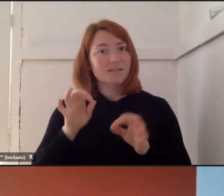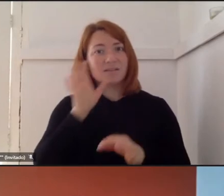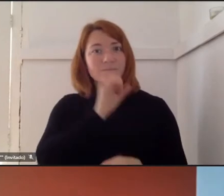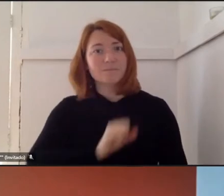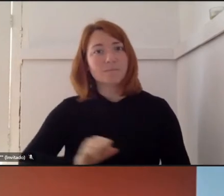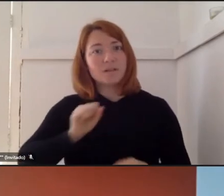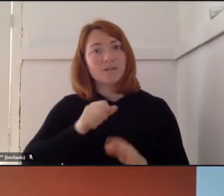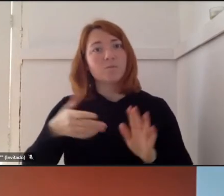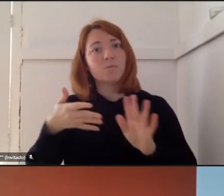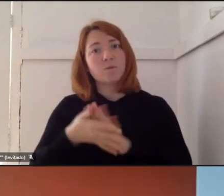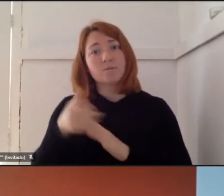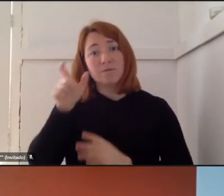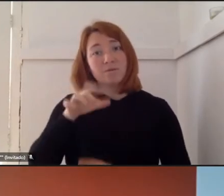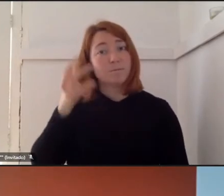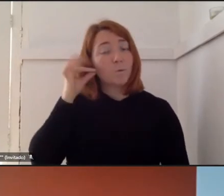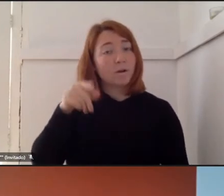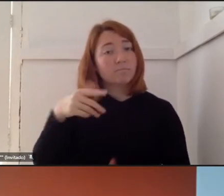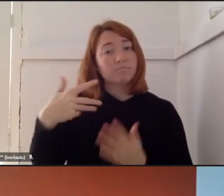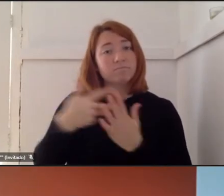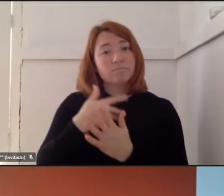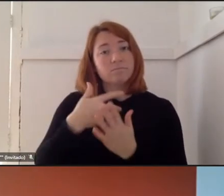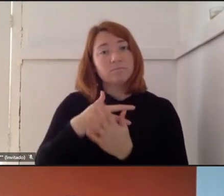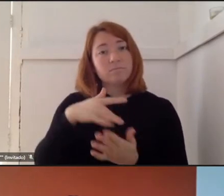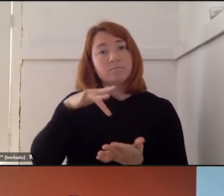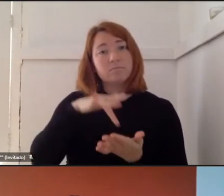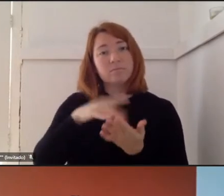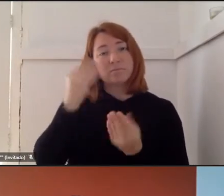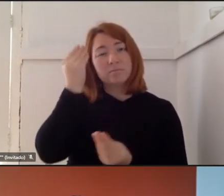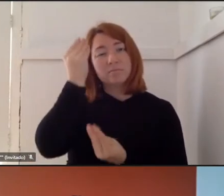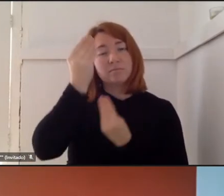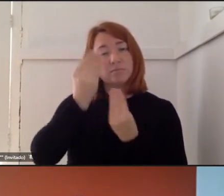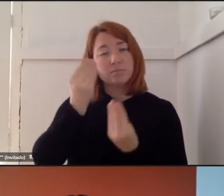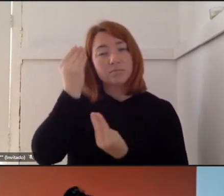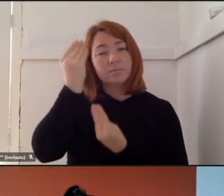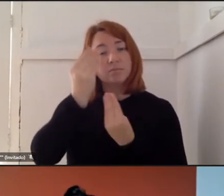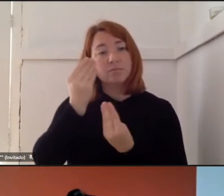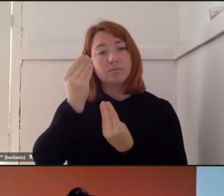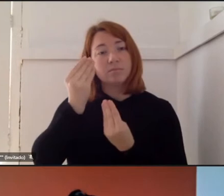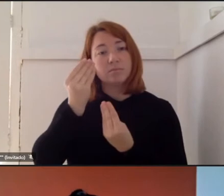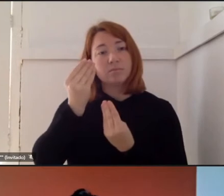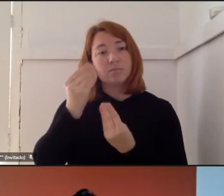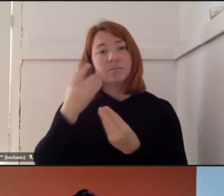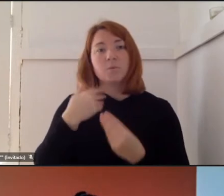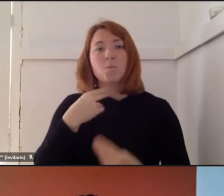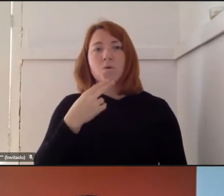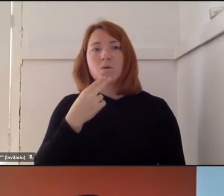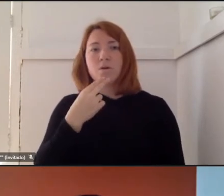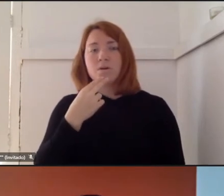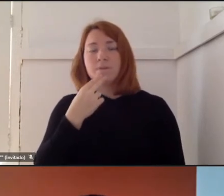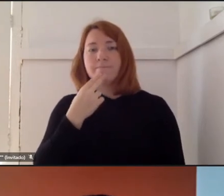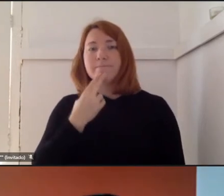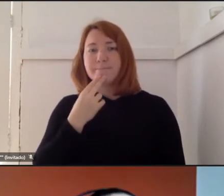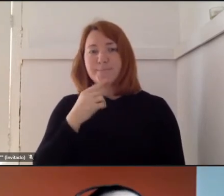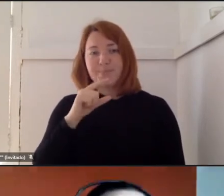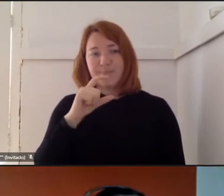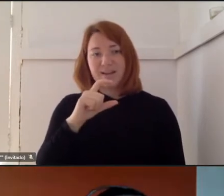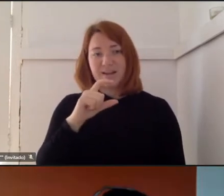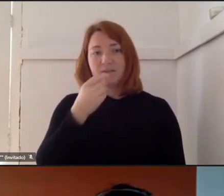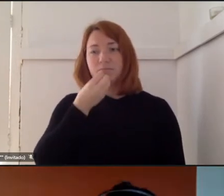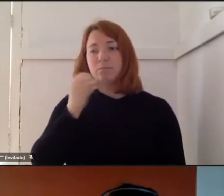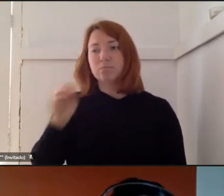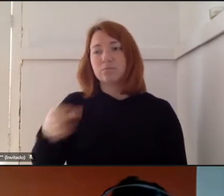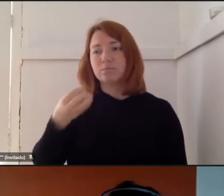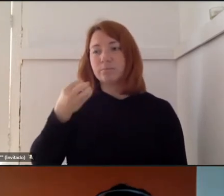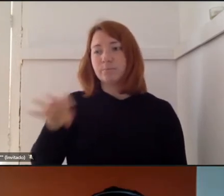ella dice que empezó a pensar en estas pilas que tiramos a la basura, que contaminan un montón, estas